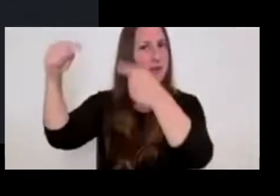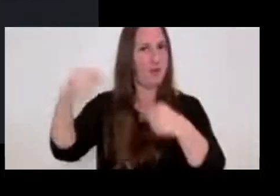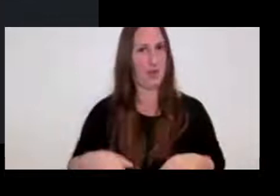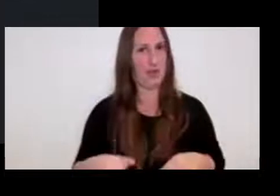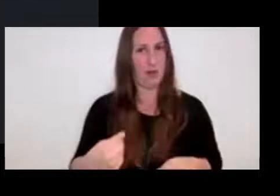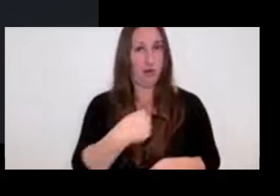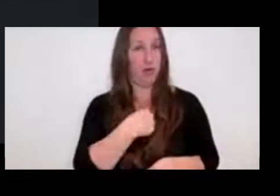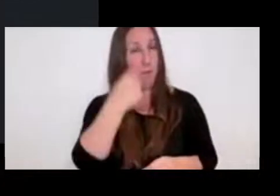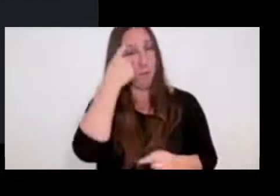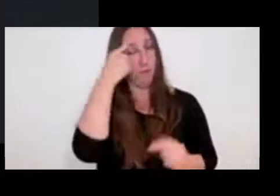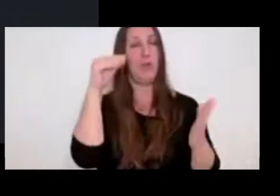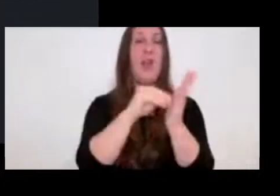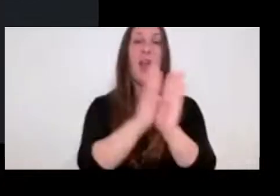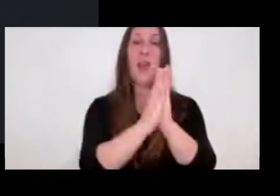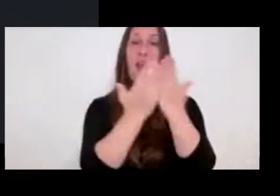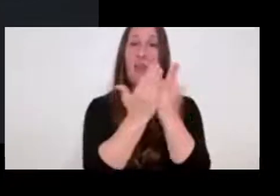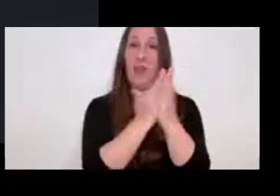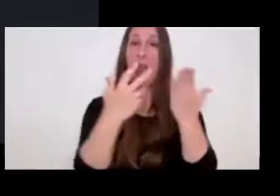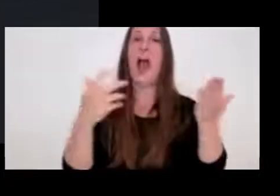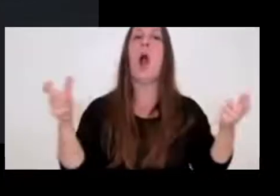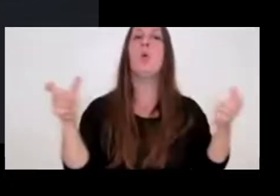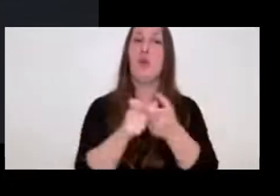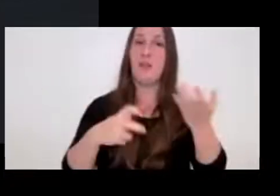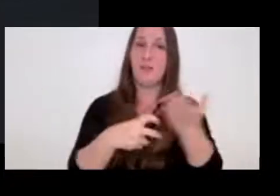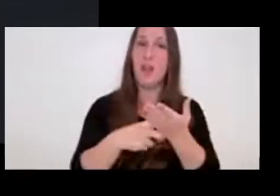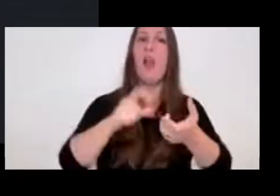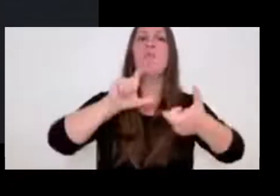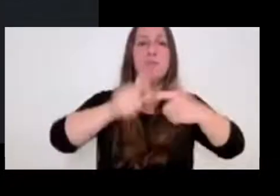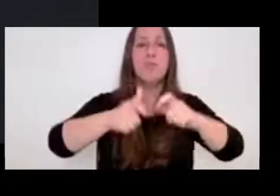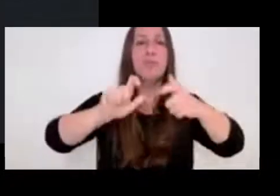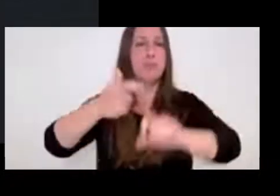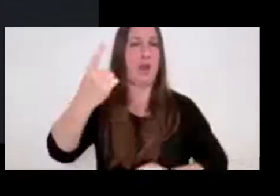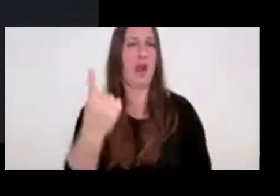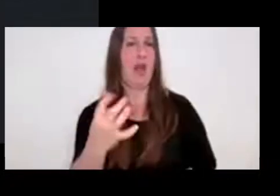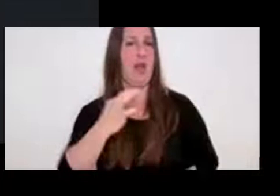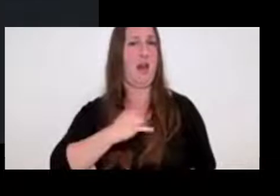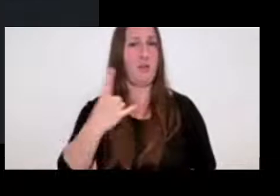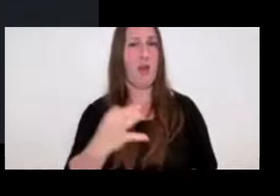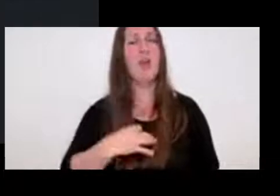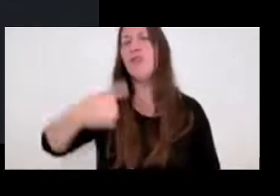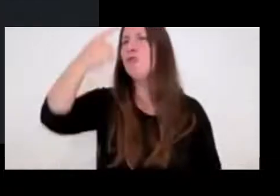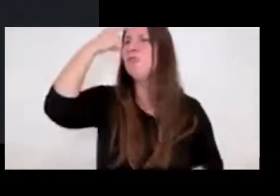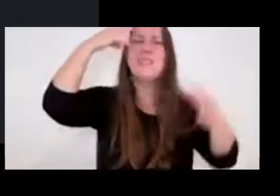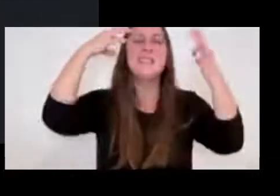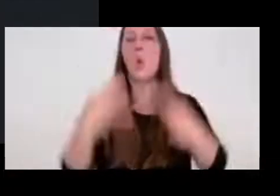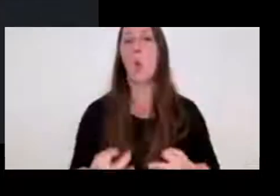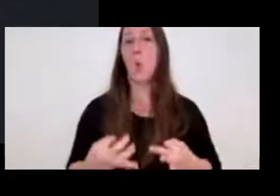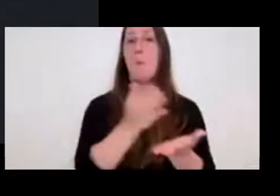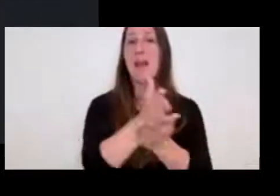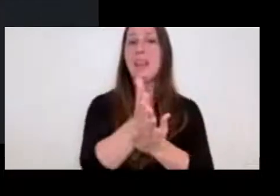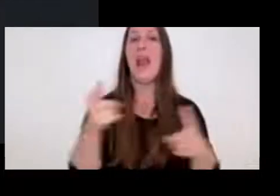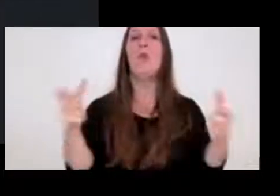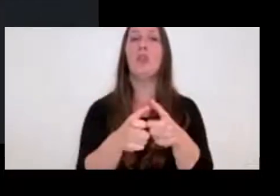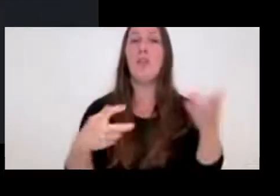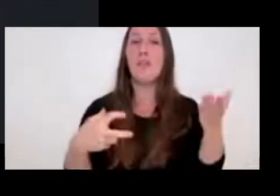el libro de auditoría fiscal, que vengo haciendo ya hace años, lo voy editando todos los años. Incluso soy convencido de que nuestra materia de auditoría fiscal debería ser una